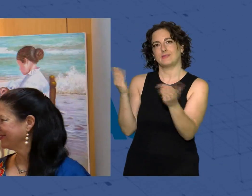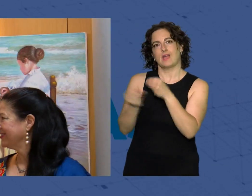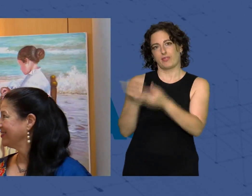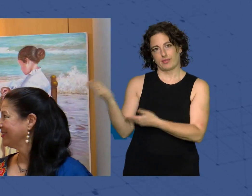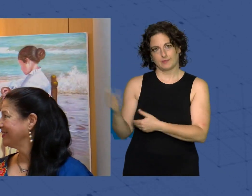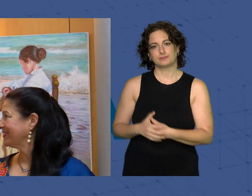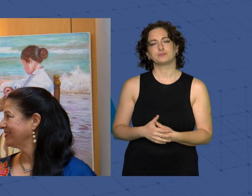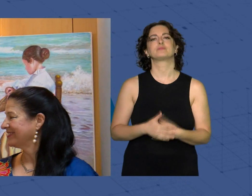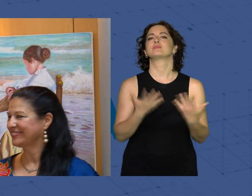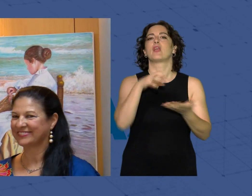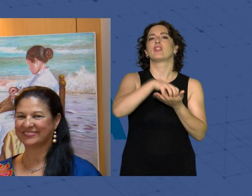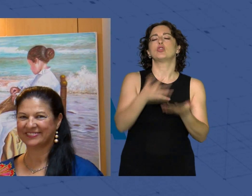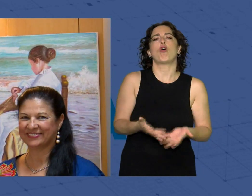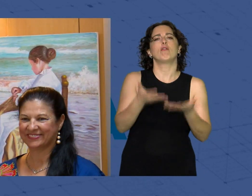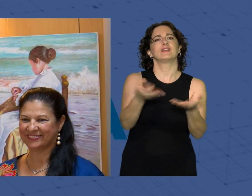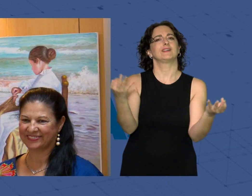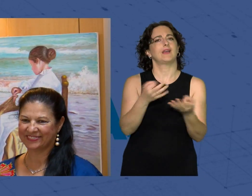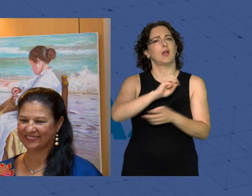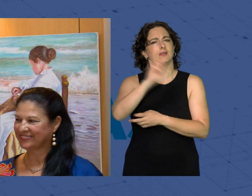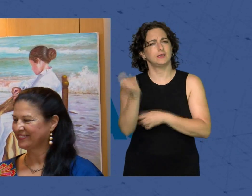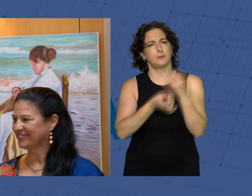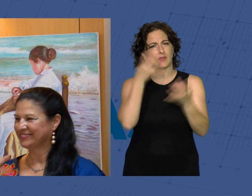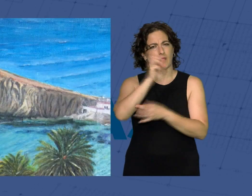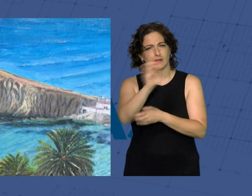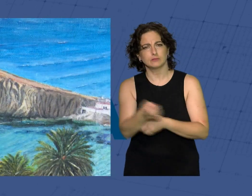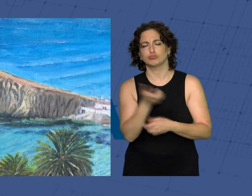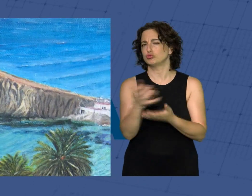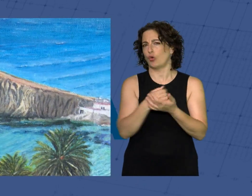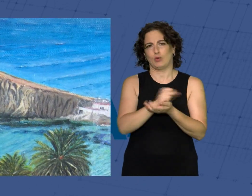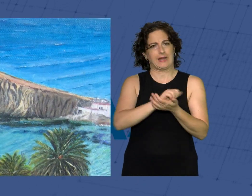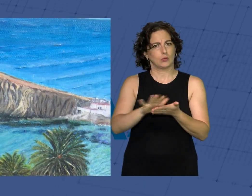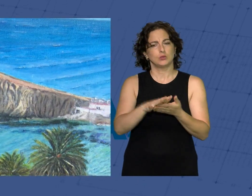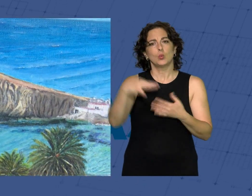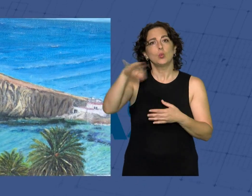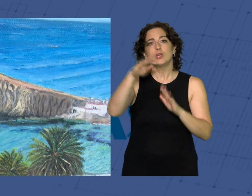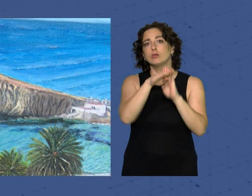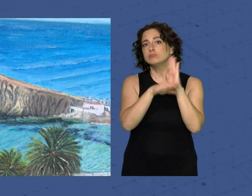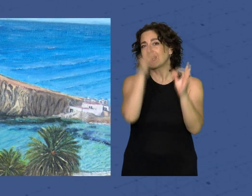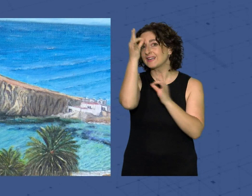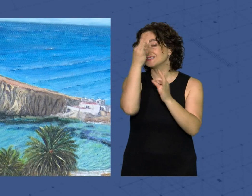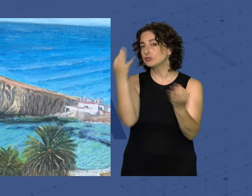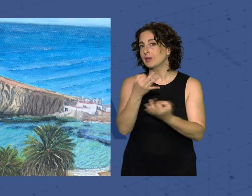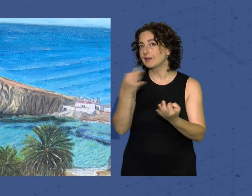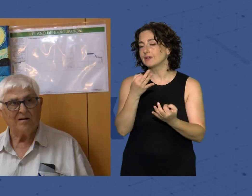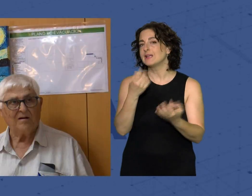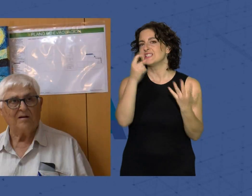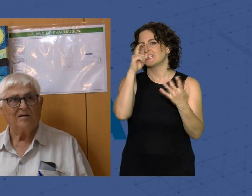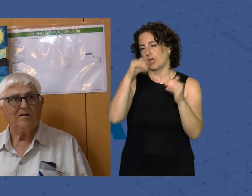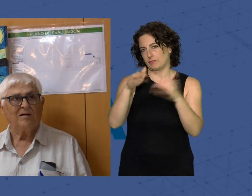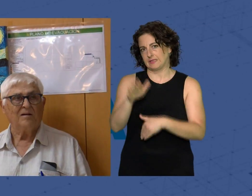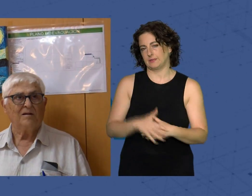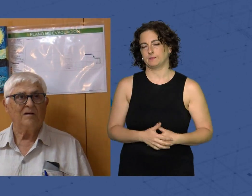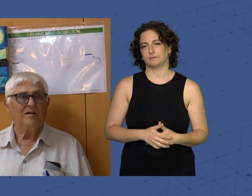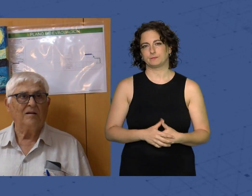desde los centros se ofertan numerosas actividades todas gratuitas y el único requisito es tener cumplidos 60 años